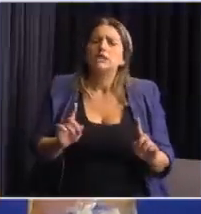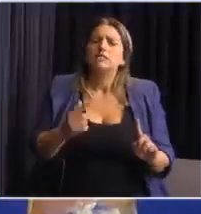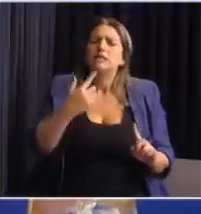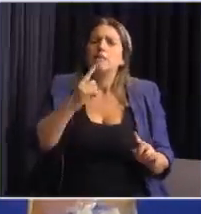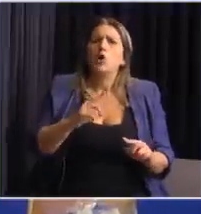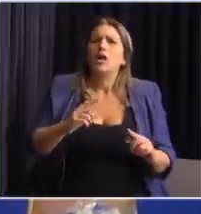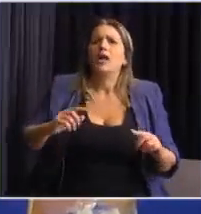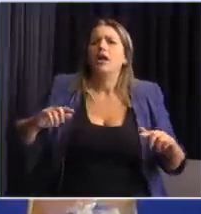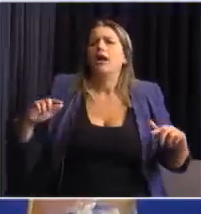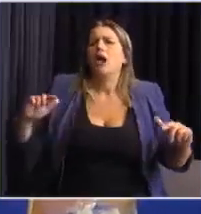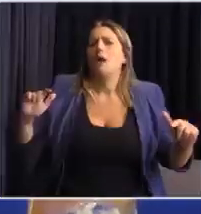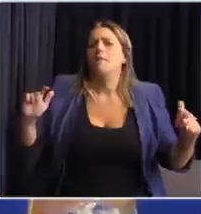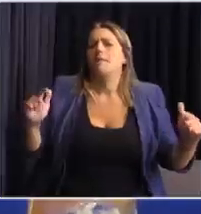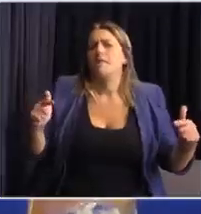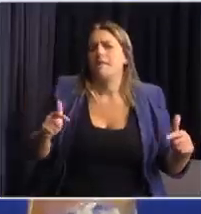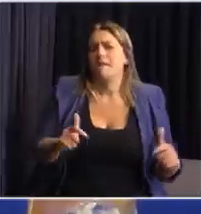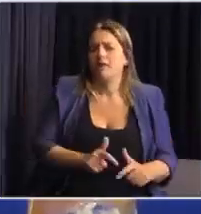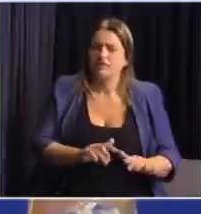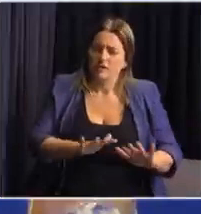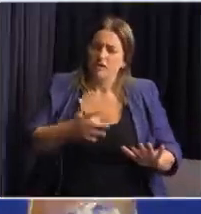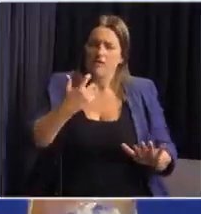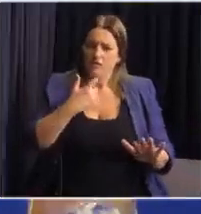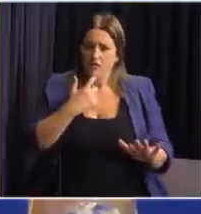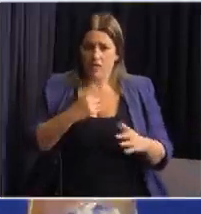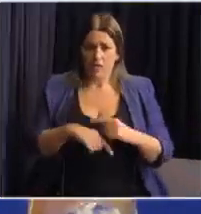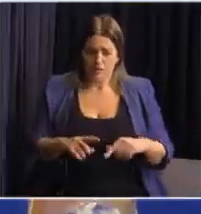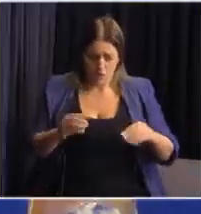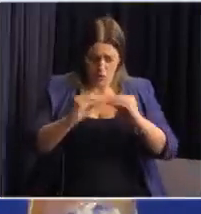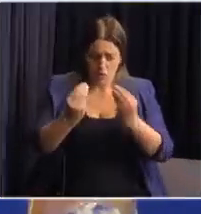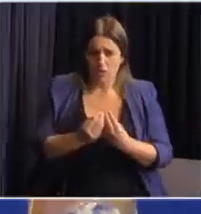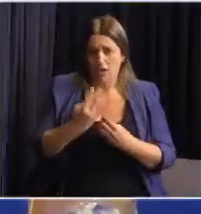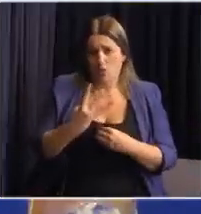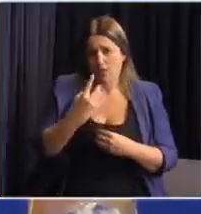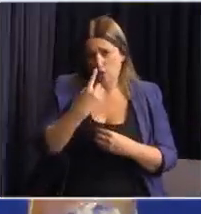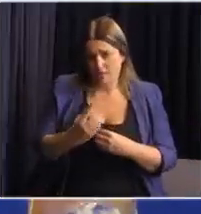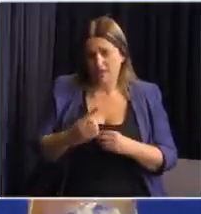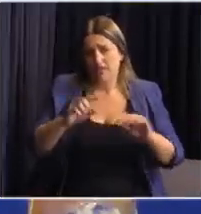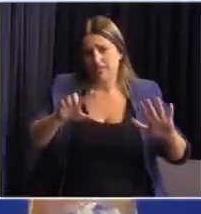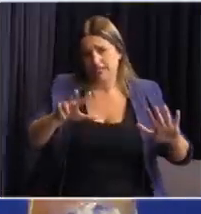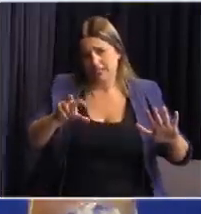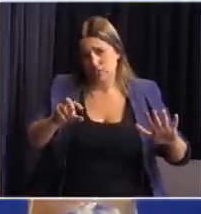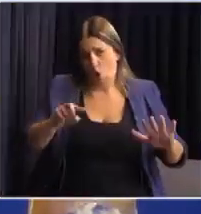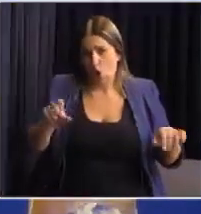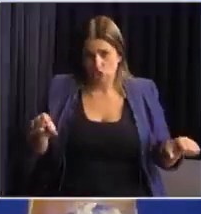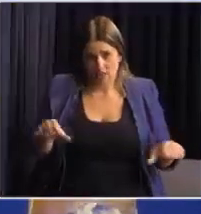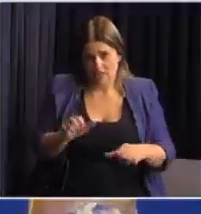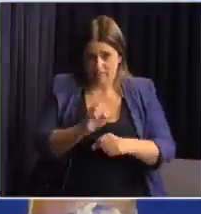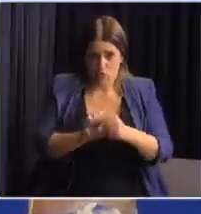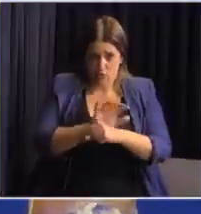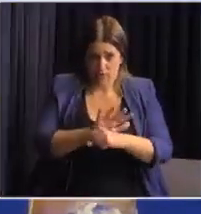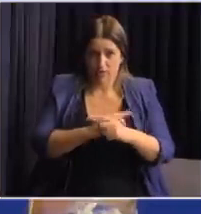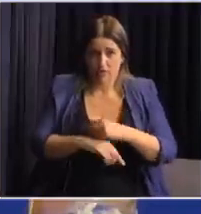todavía de un descenso franco, pero la cantidad de activos bajó, es un hecho, bajaron 4.780 activos y 300 casos